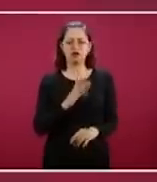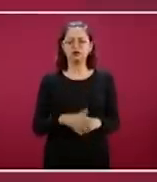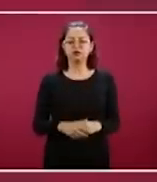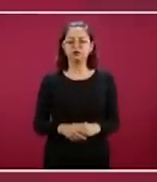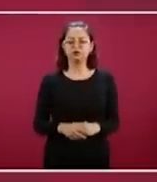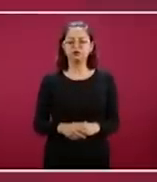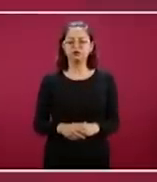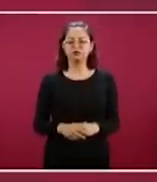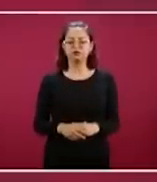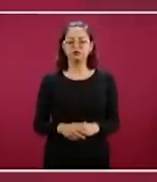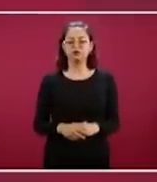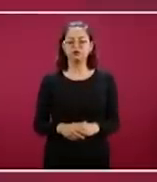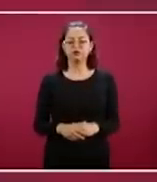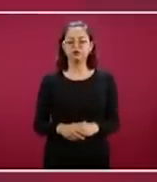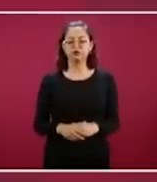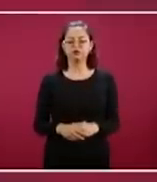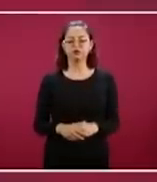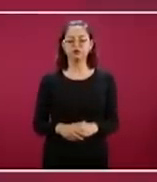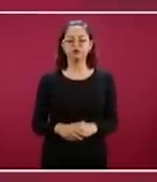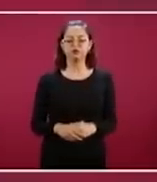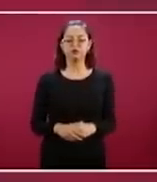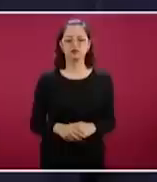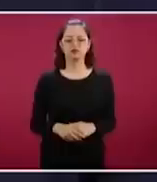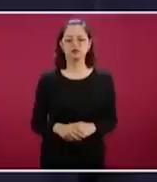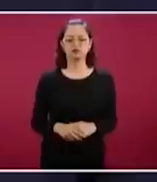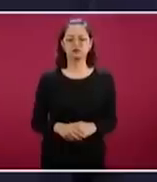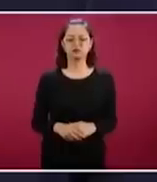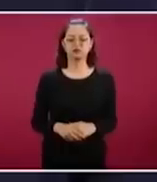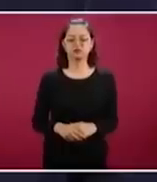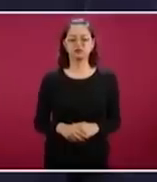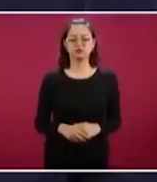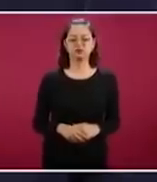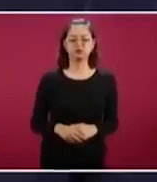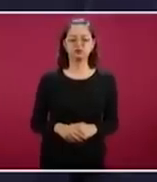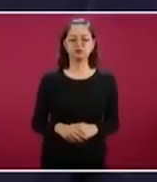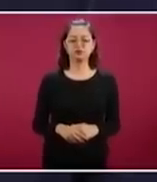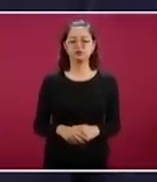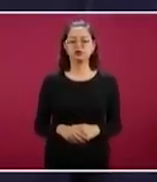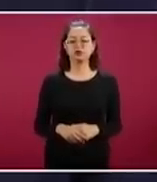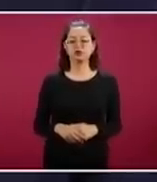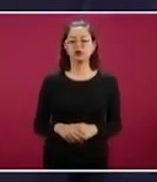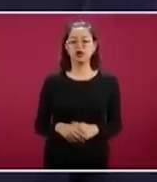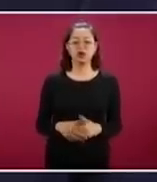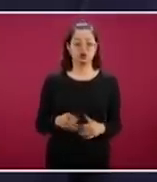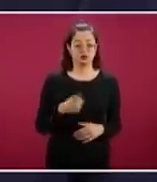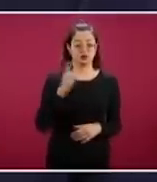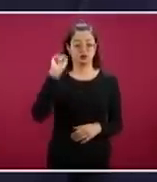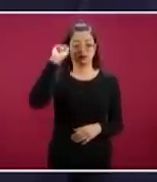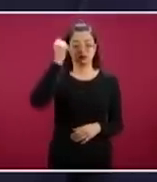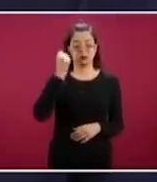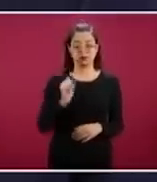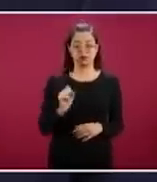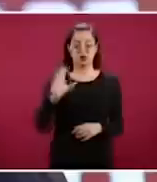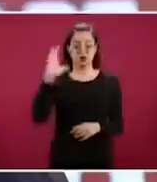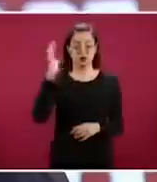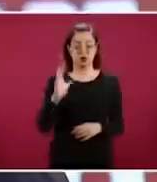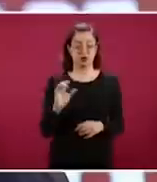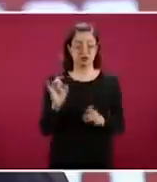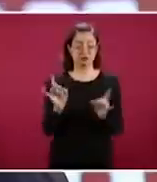La primera después de los sucesos de Sinaloa, de Culiacán,